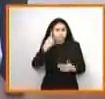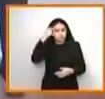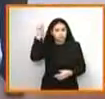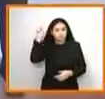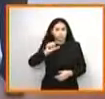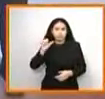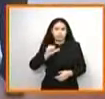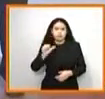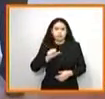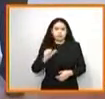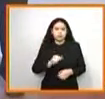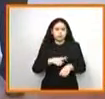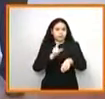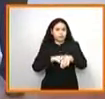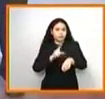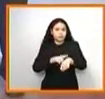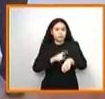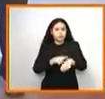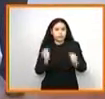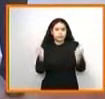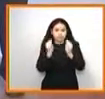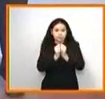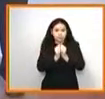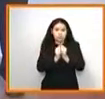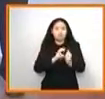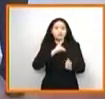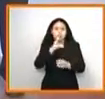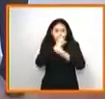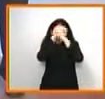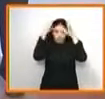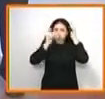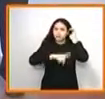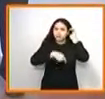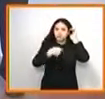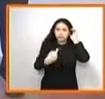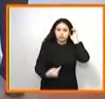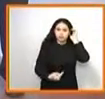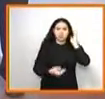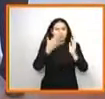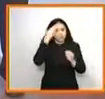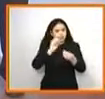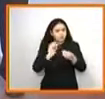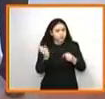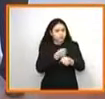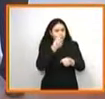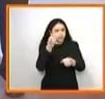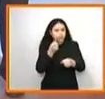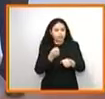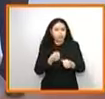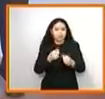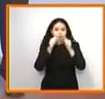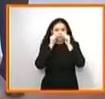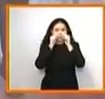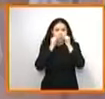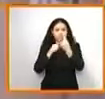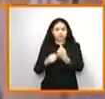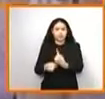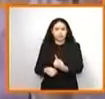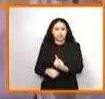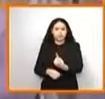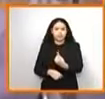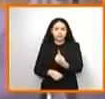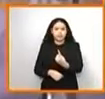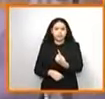soñaron hoy? Ha llegado el momento de juntos hacerlo realidad con la diaria. Conocemos el primer dígito seleccionado.